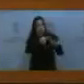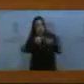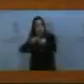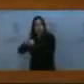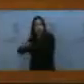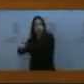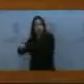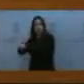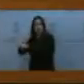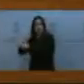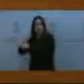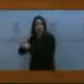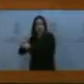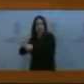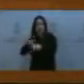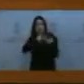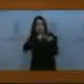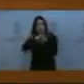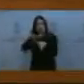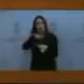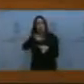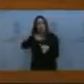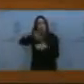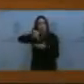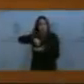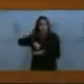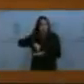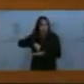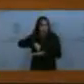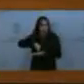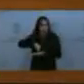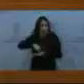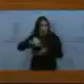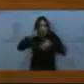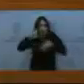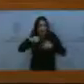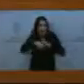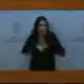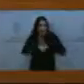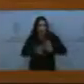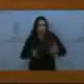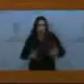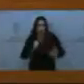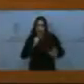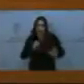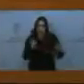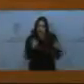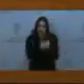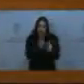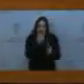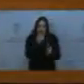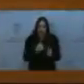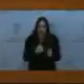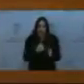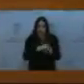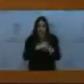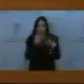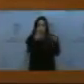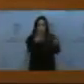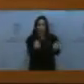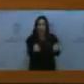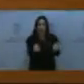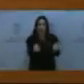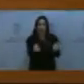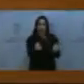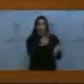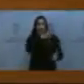se abaten en las ciudades. Esa es la realidad de una gestión, dicho, rápida y para que todo el mundo lo entienda. Las reservas